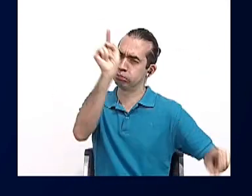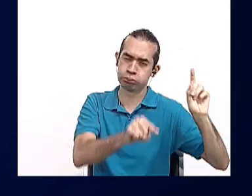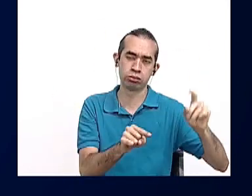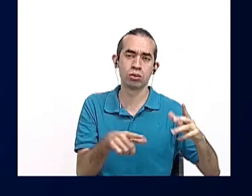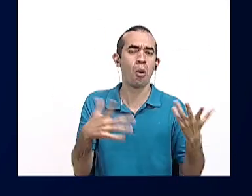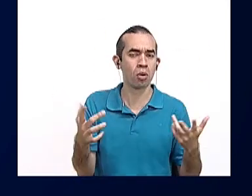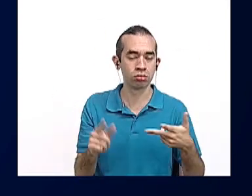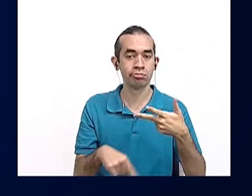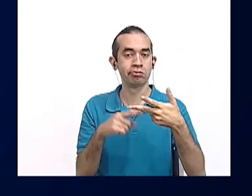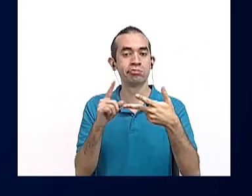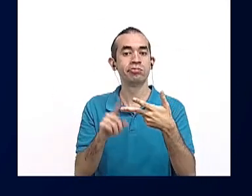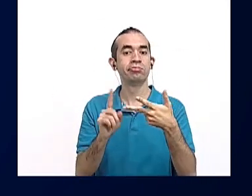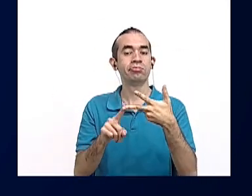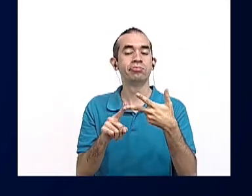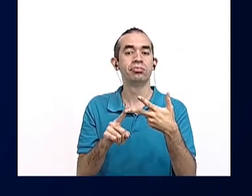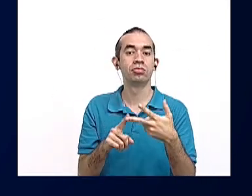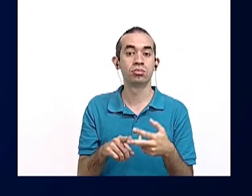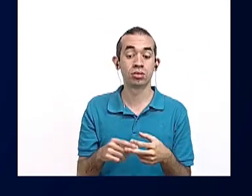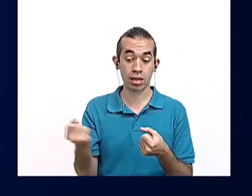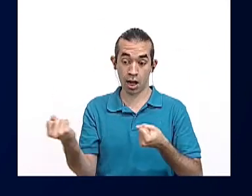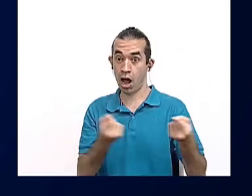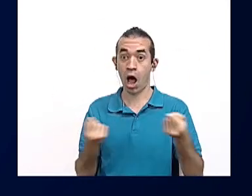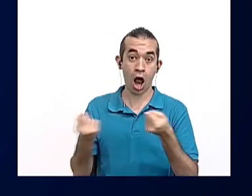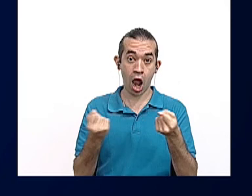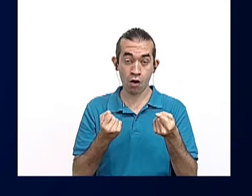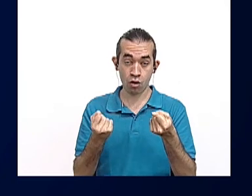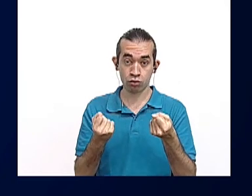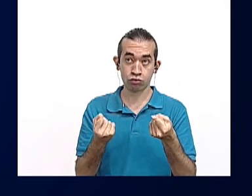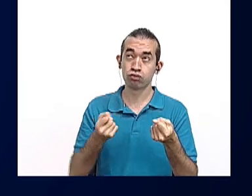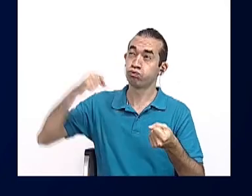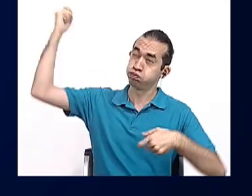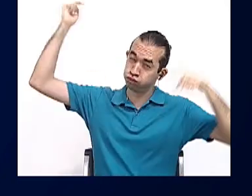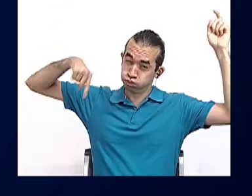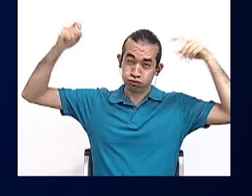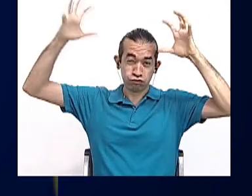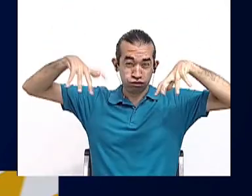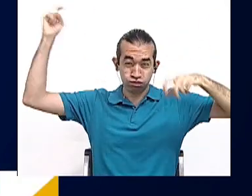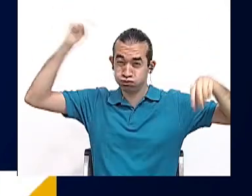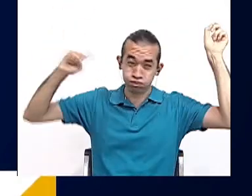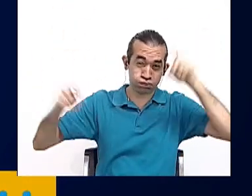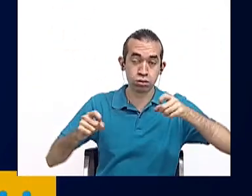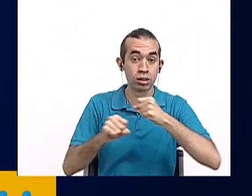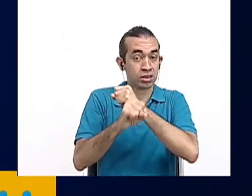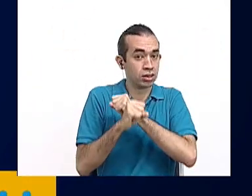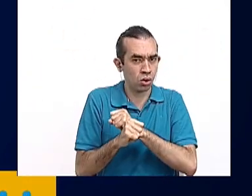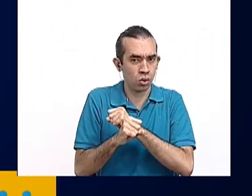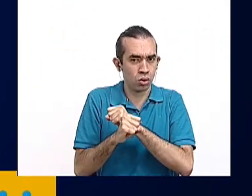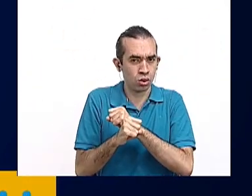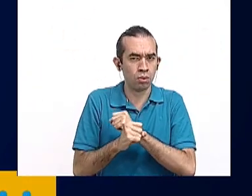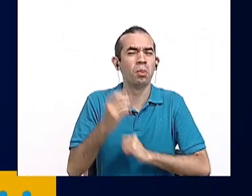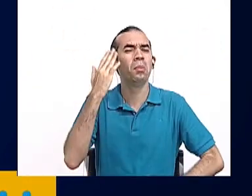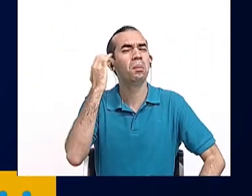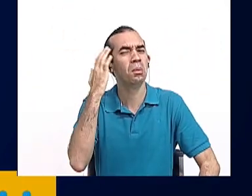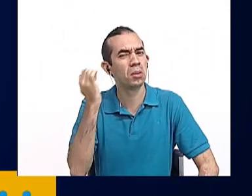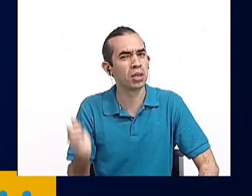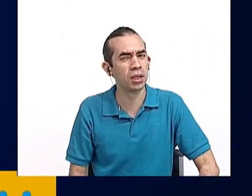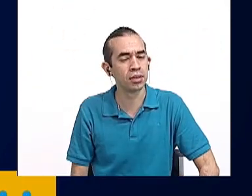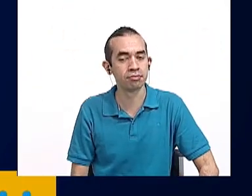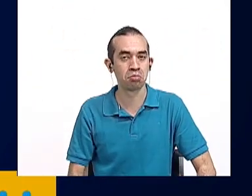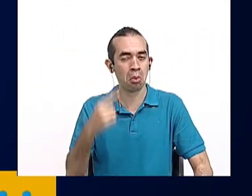más seguro estar dentro de un auto cuando hay una tormenta eléctrica? Piensen en todas estas